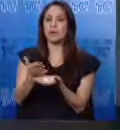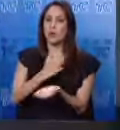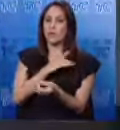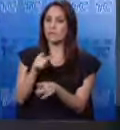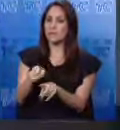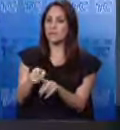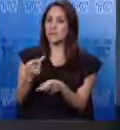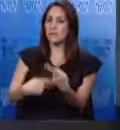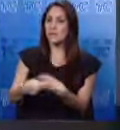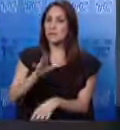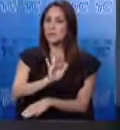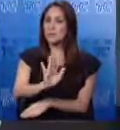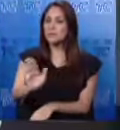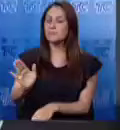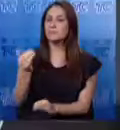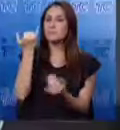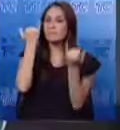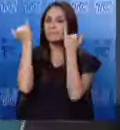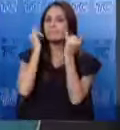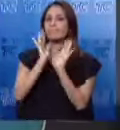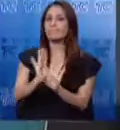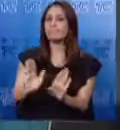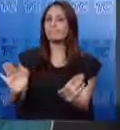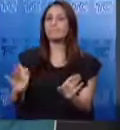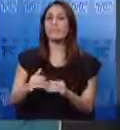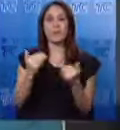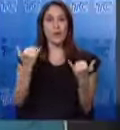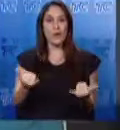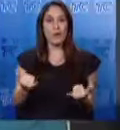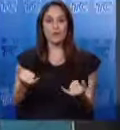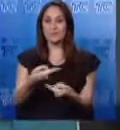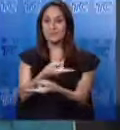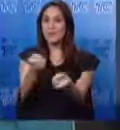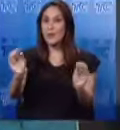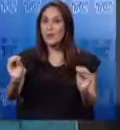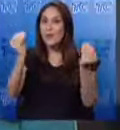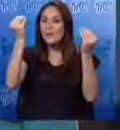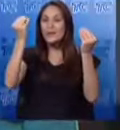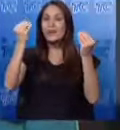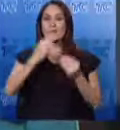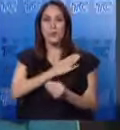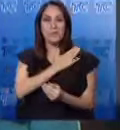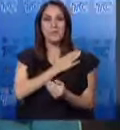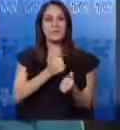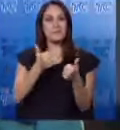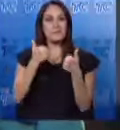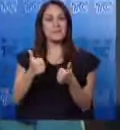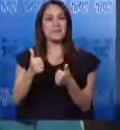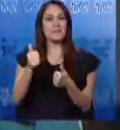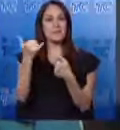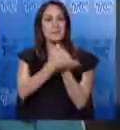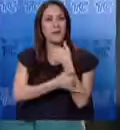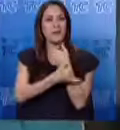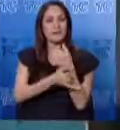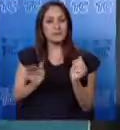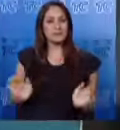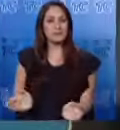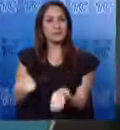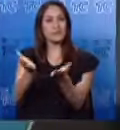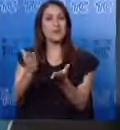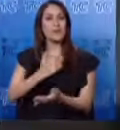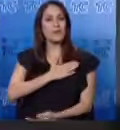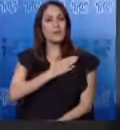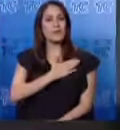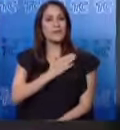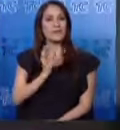en el emprendimiento juvenil. ¿De y quién? Hoy, esos jóvenes, con la confianza de su país, con la